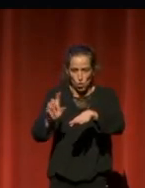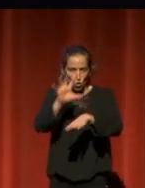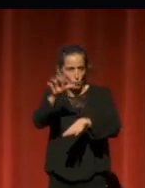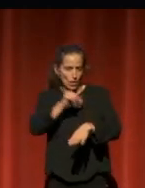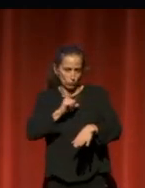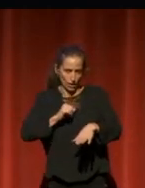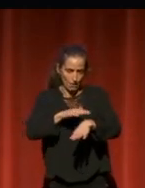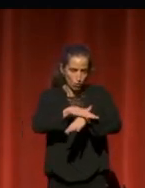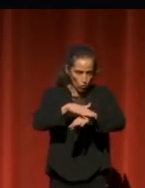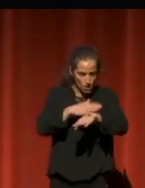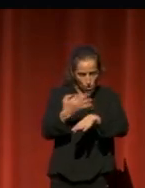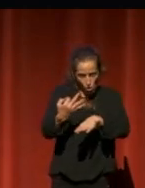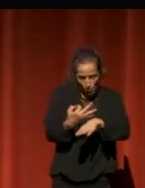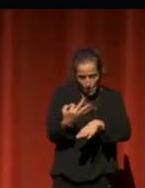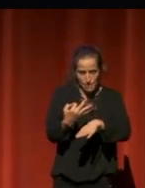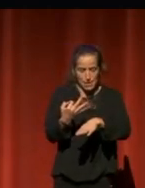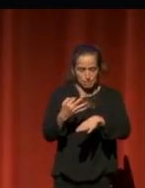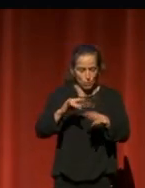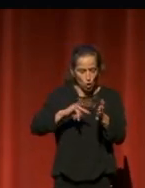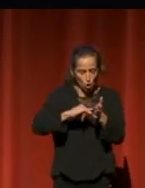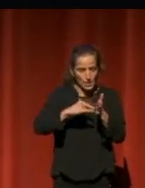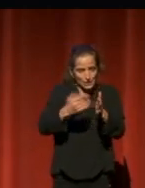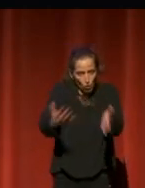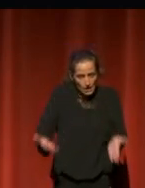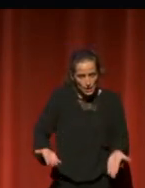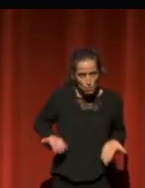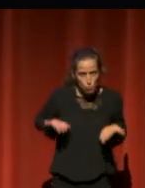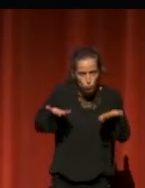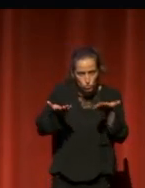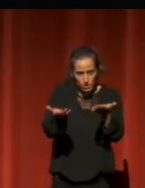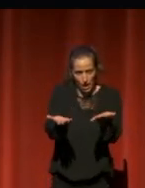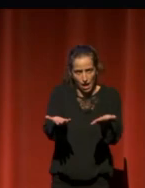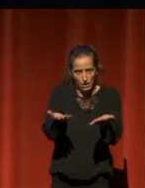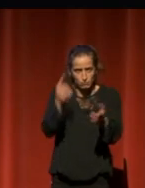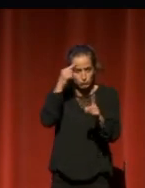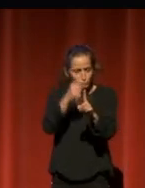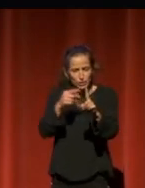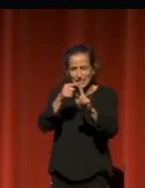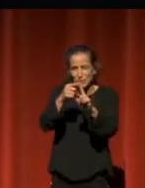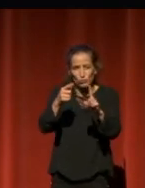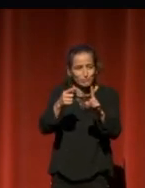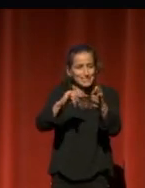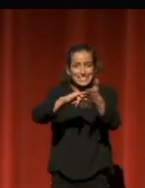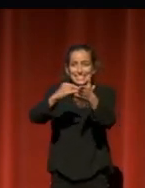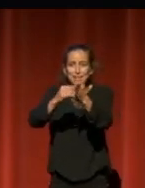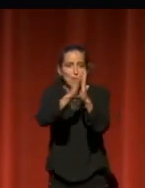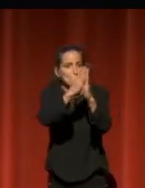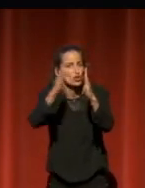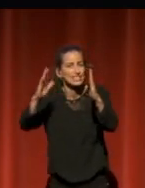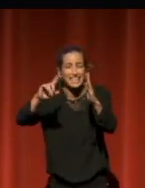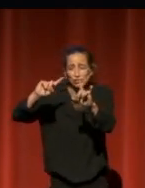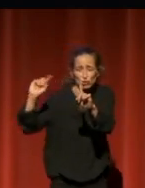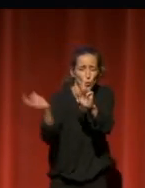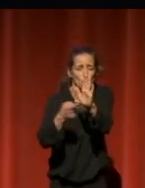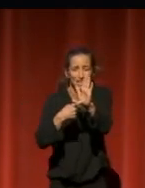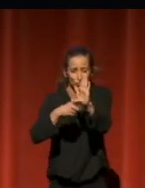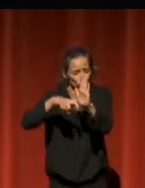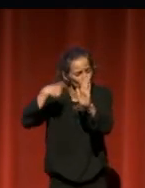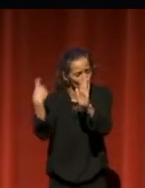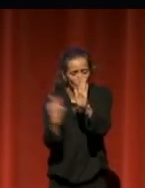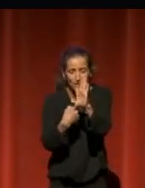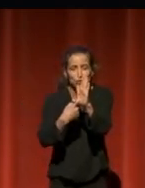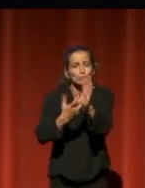proyectos que necesariamente van a impulsar y van a propulsar el sistema bibliotecario entero. Porque además tenemos